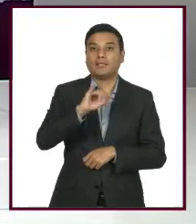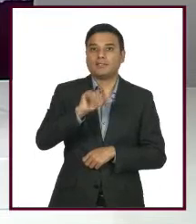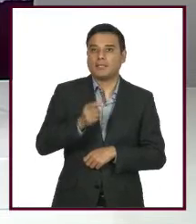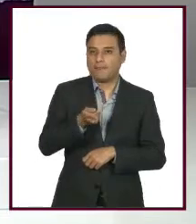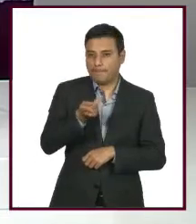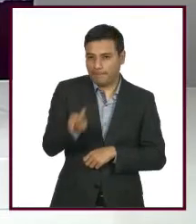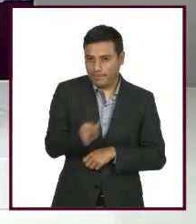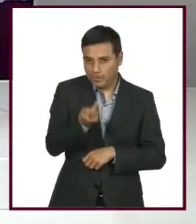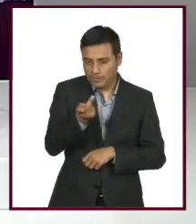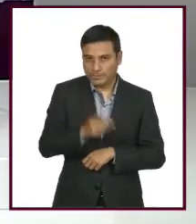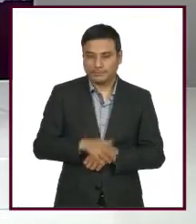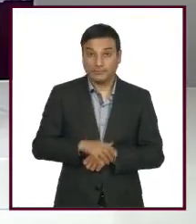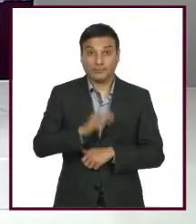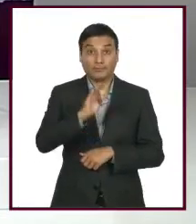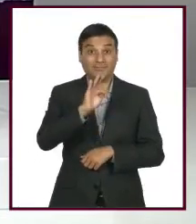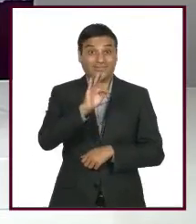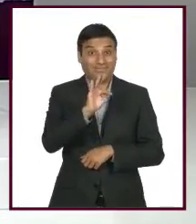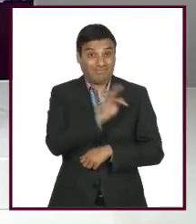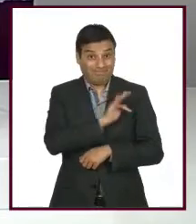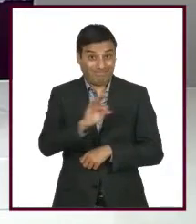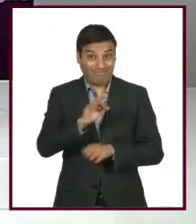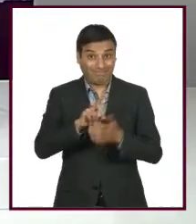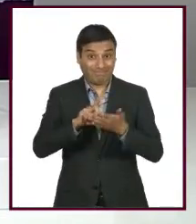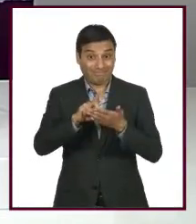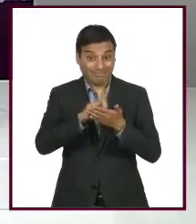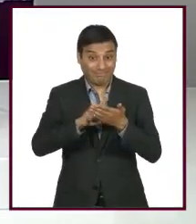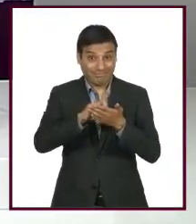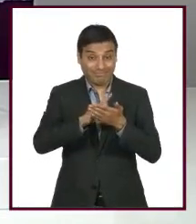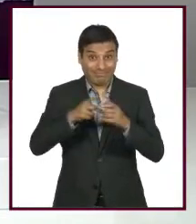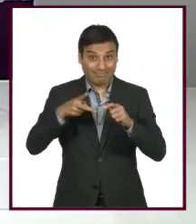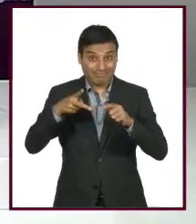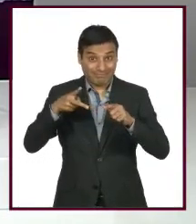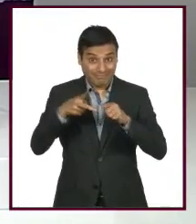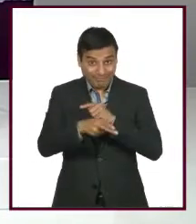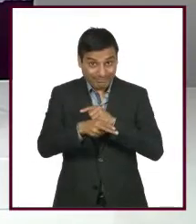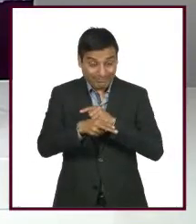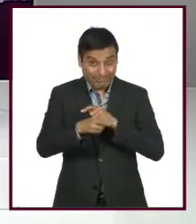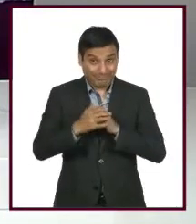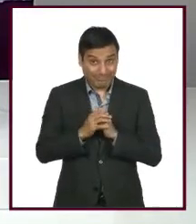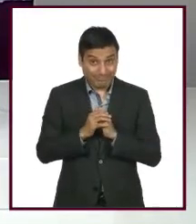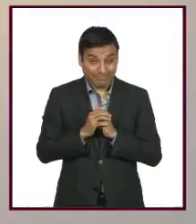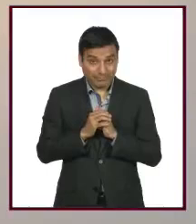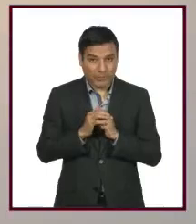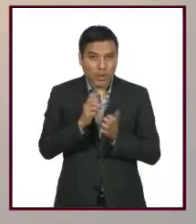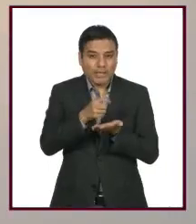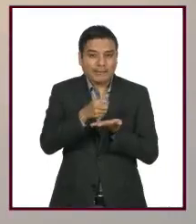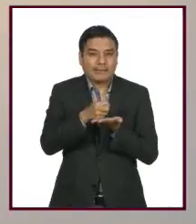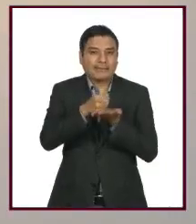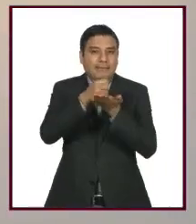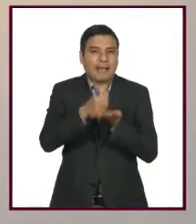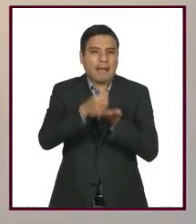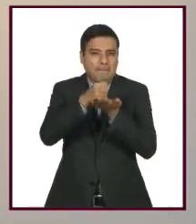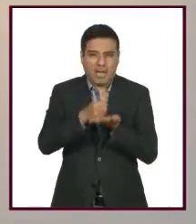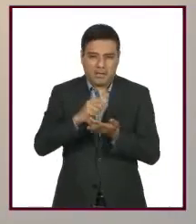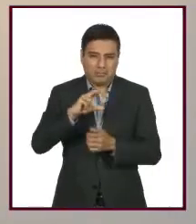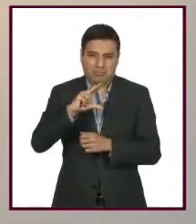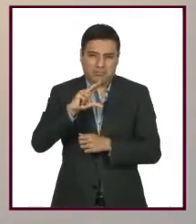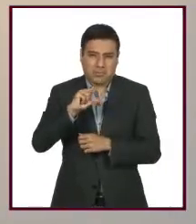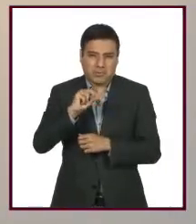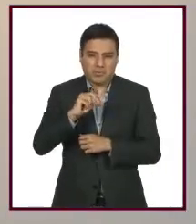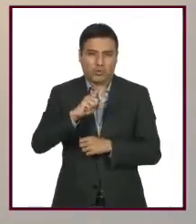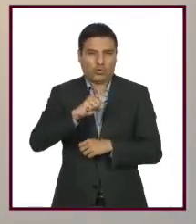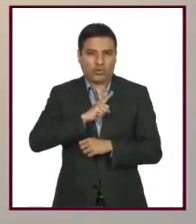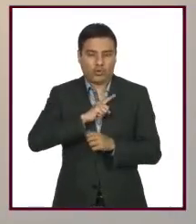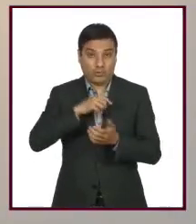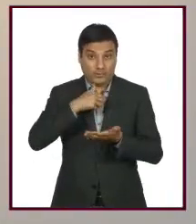posible dejar de ingerir estas sin someterse a un tratamiento desintoxicador? Puede ser, sí.